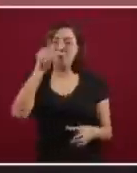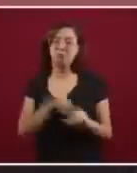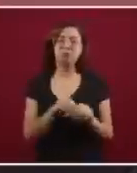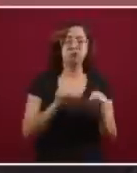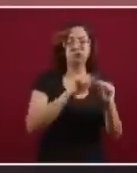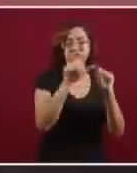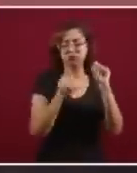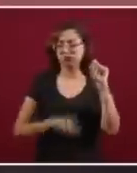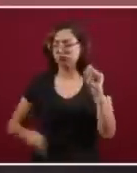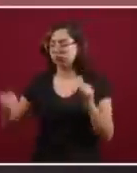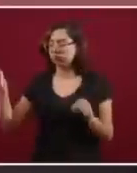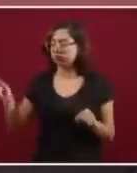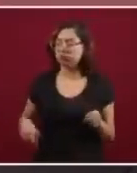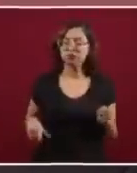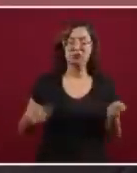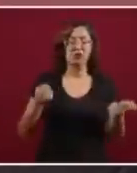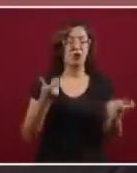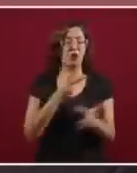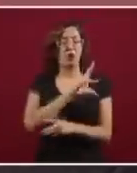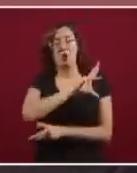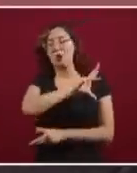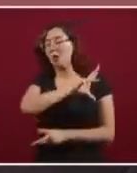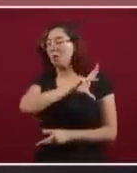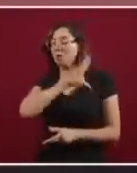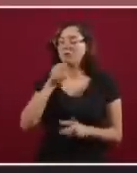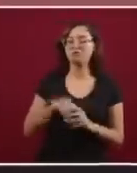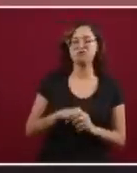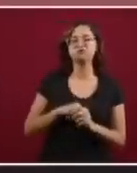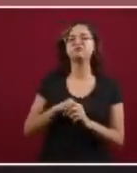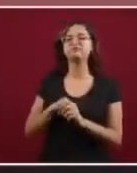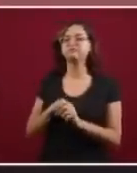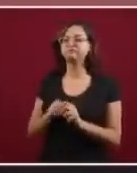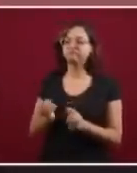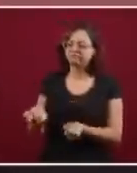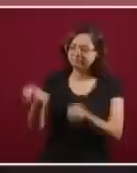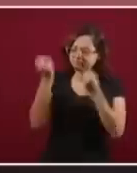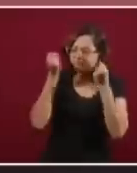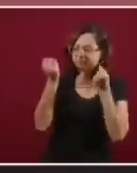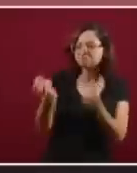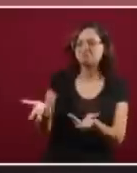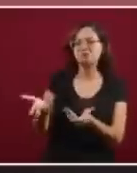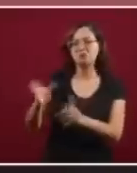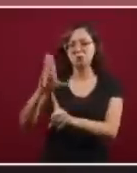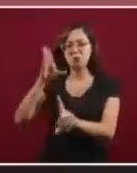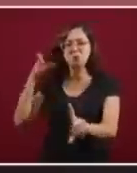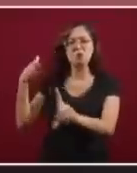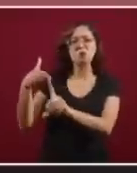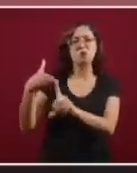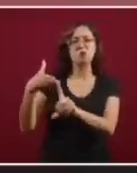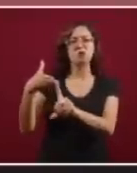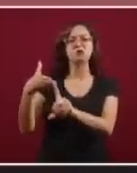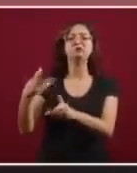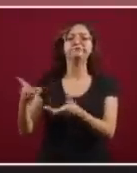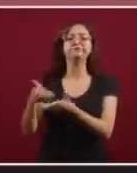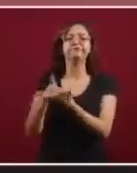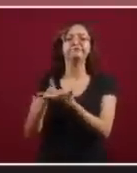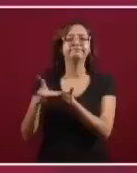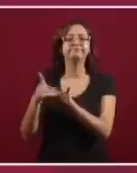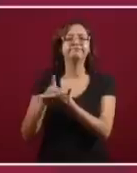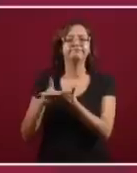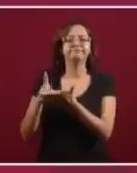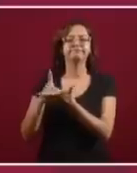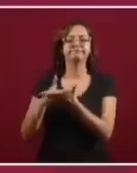todos los instrumentos que tiene que estar para y atender